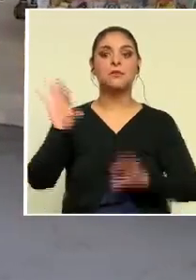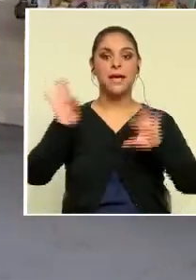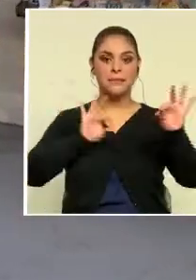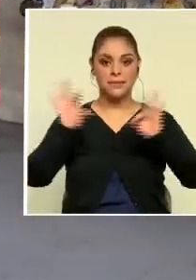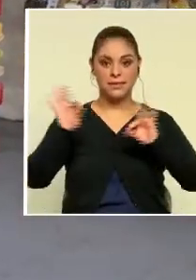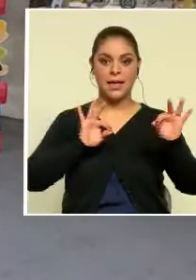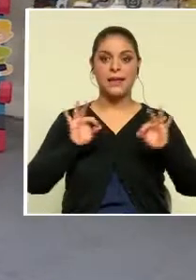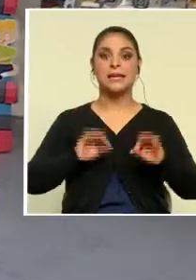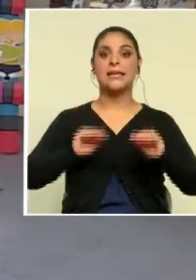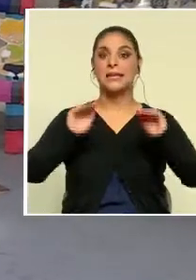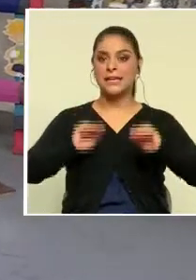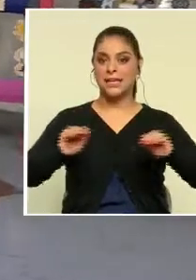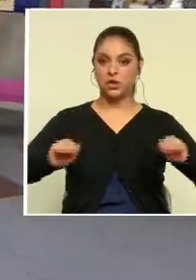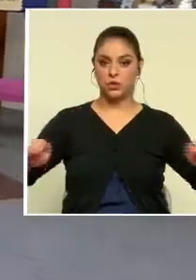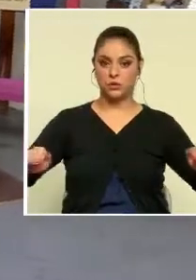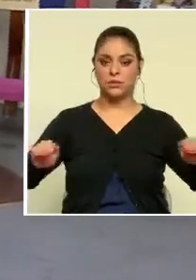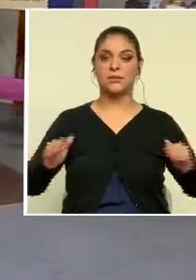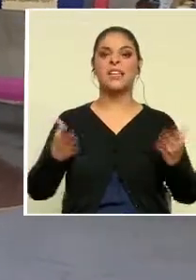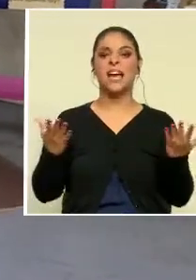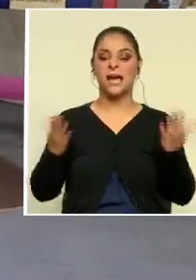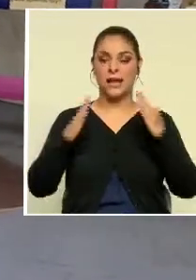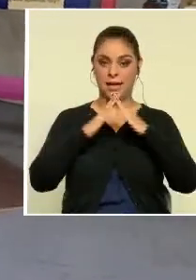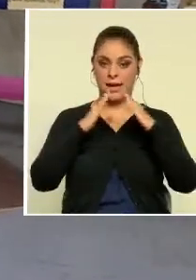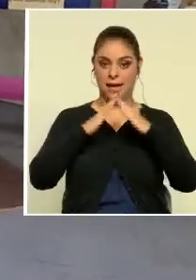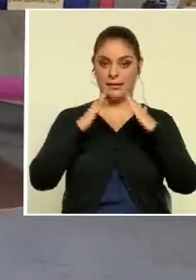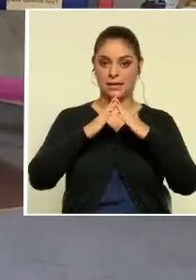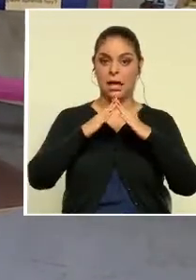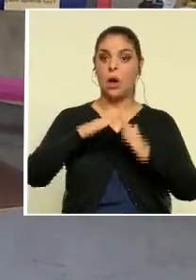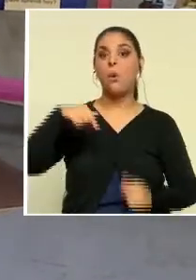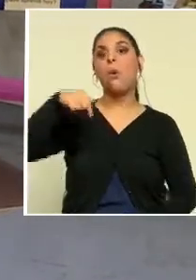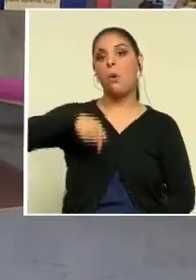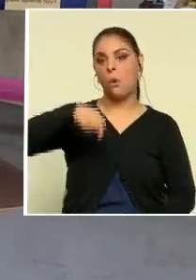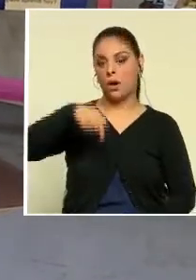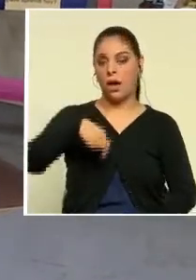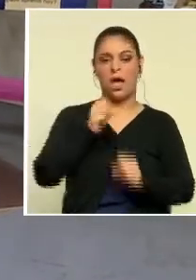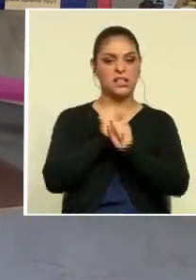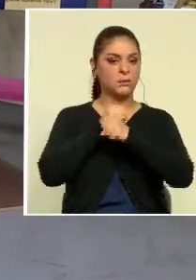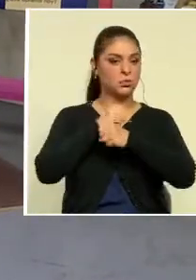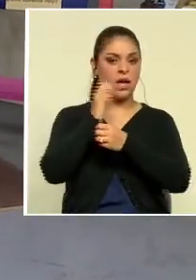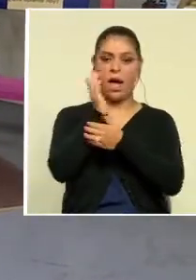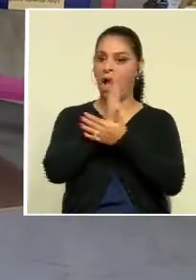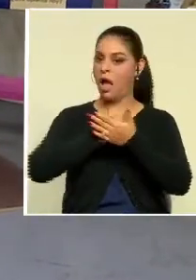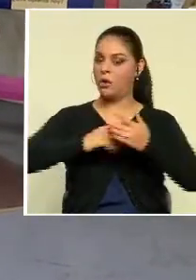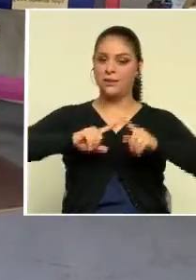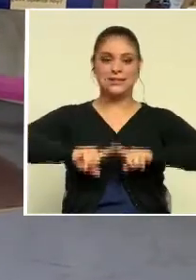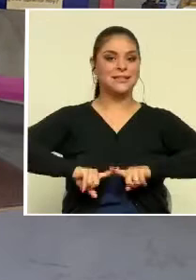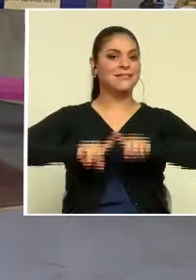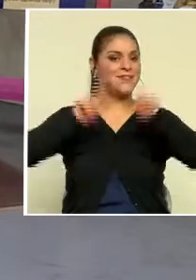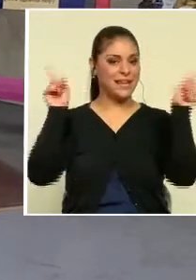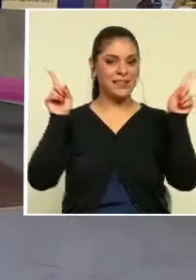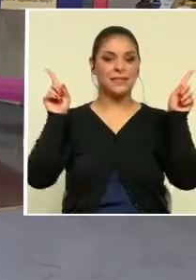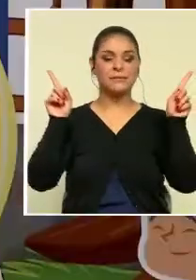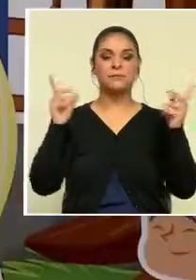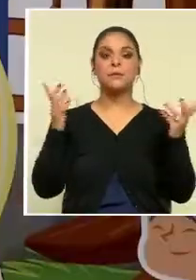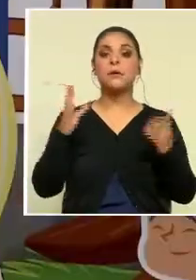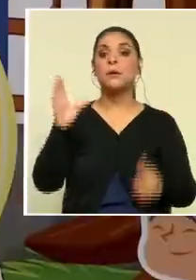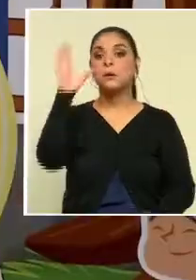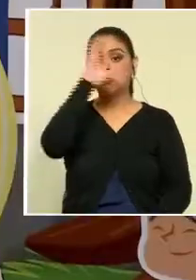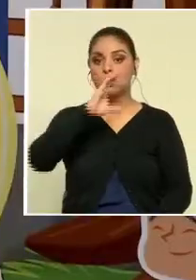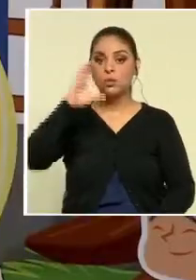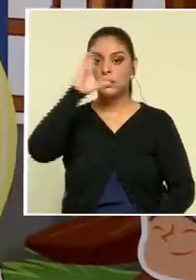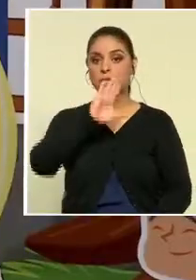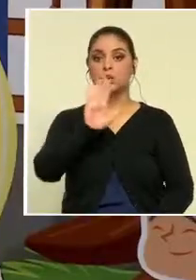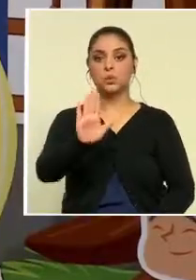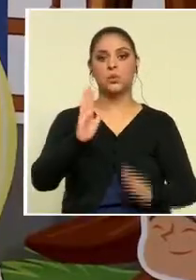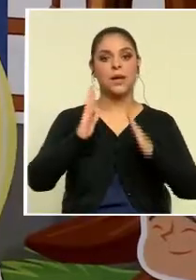y las niñas que están allá en casa hoy vamos a hacer algo diferente vamos a invitarlos a que busquen en su casa puede